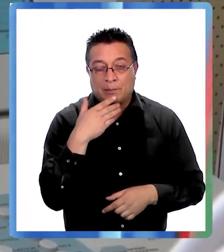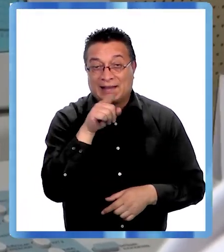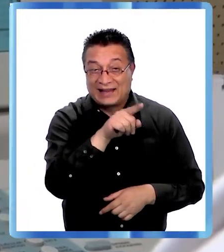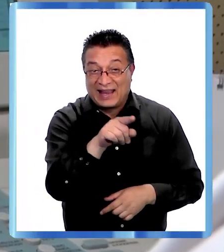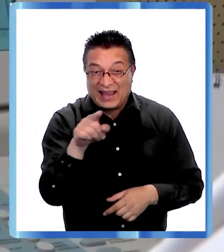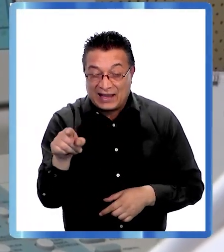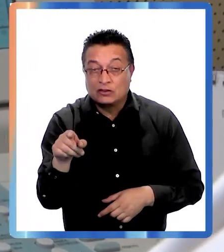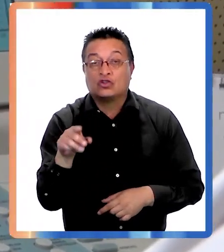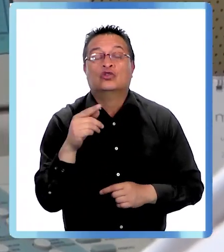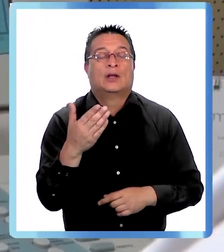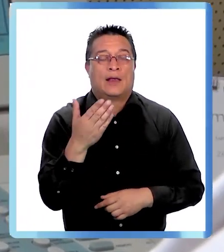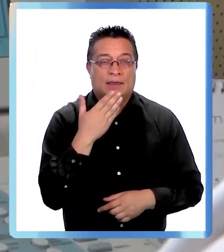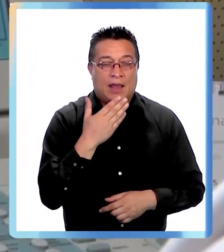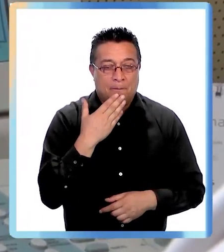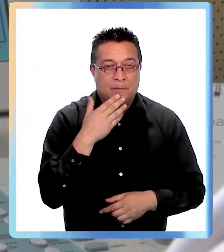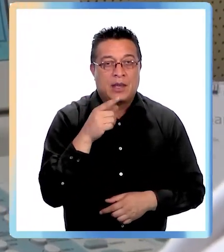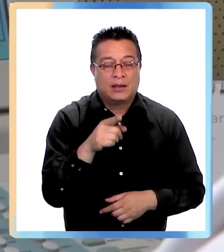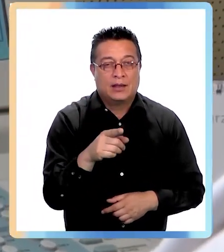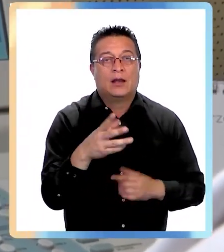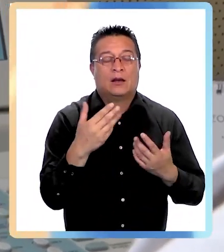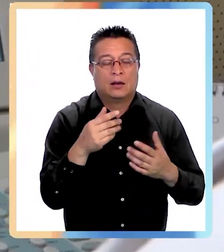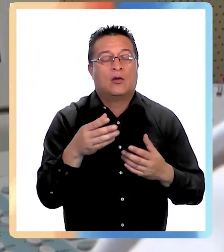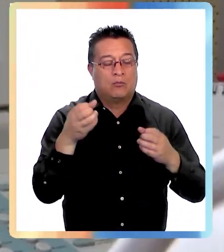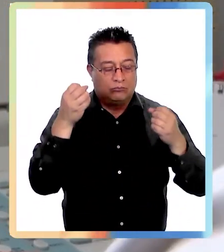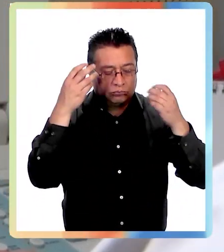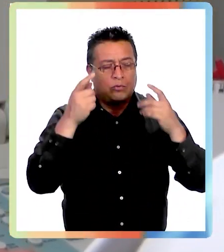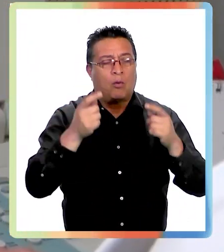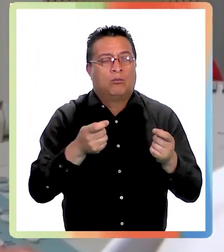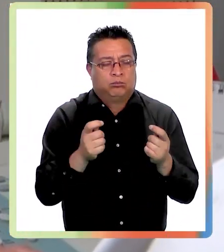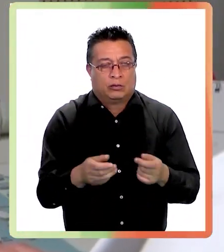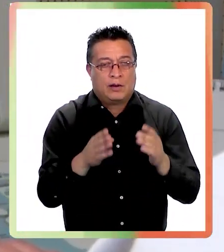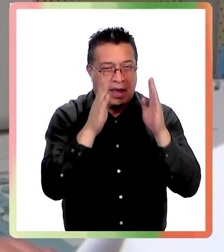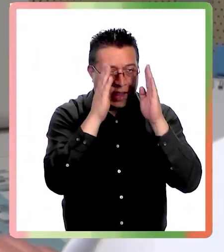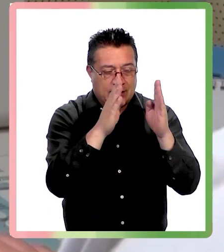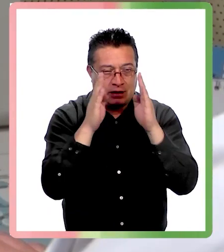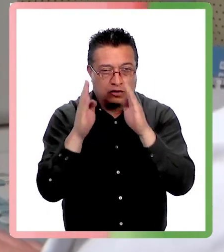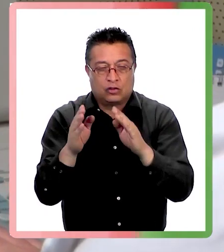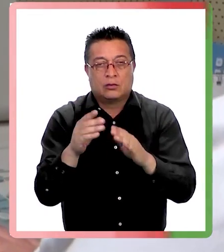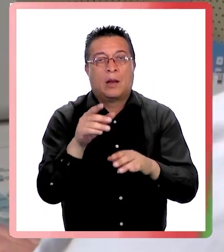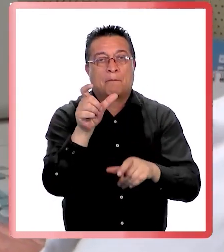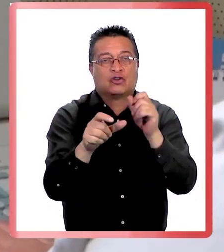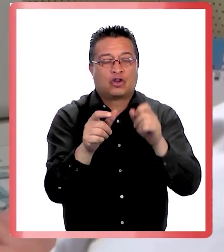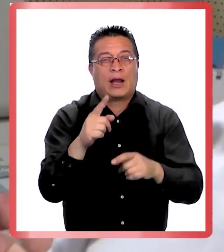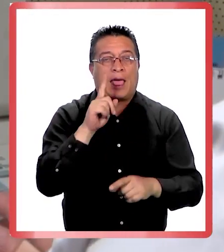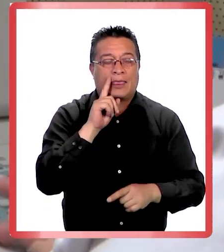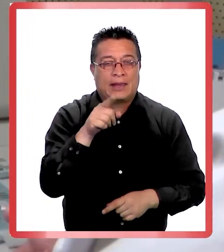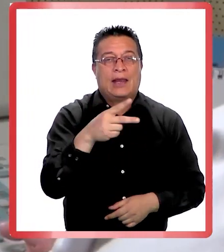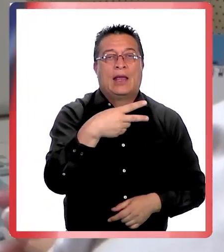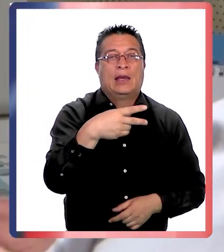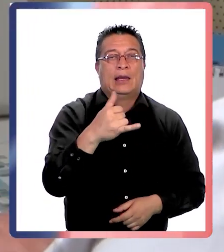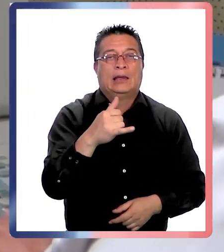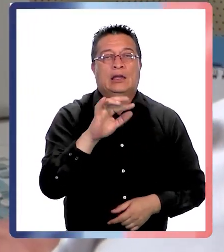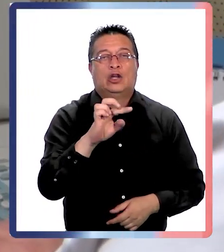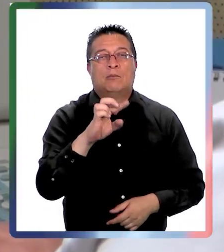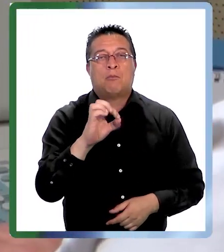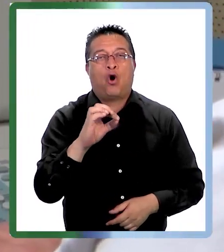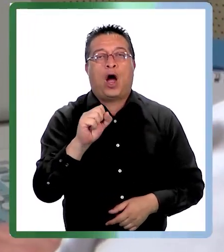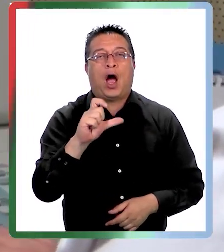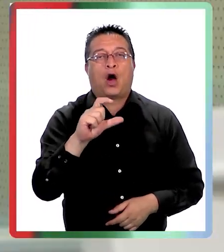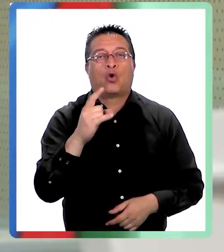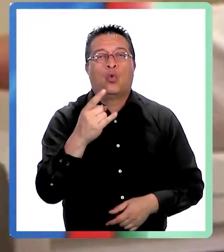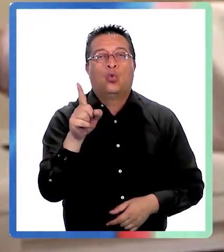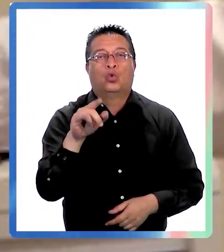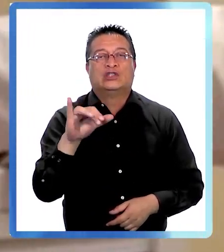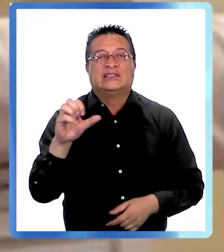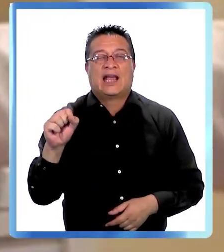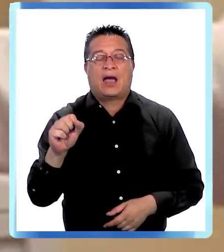ellos en el fondo sí están gran parte capacitados para atender también pacientes con hipoacusia. Entonces